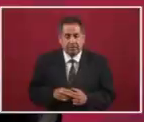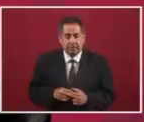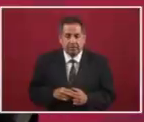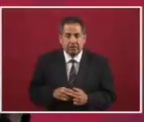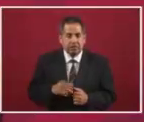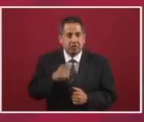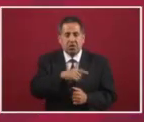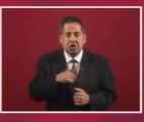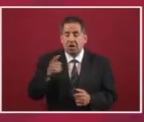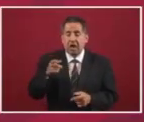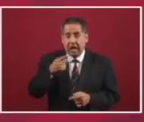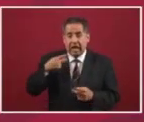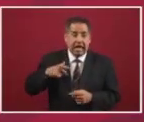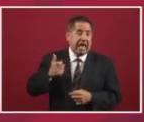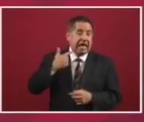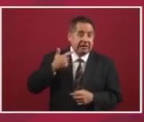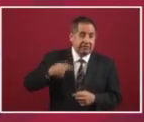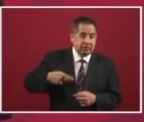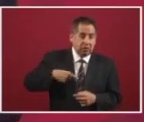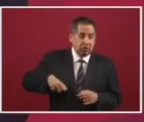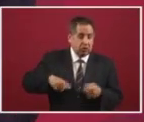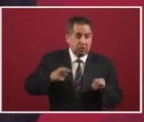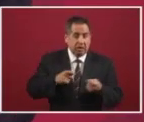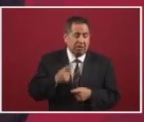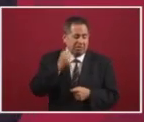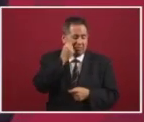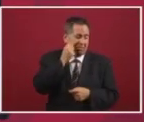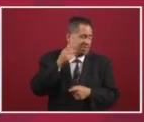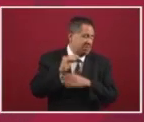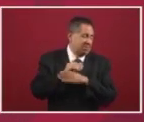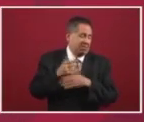no les importaba cuidar